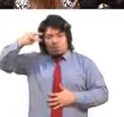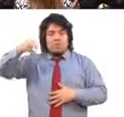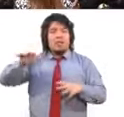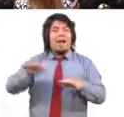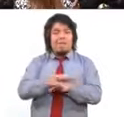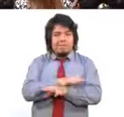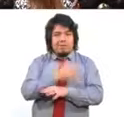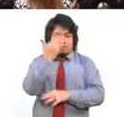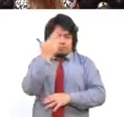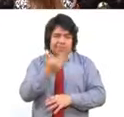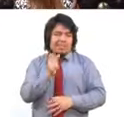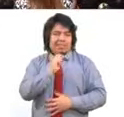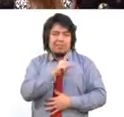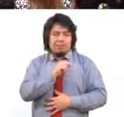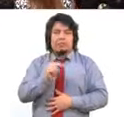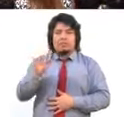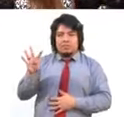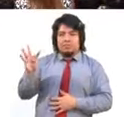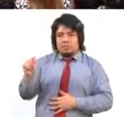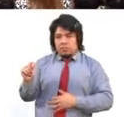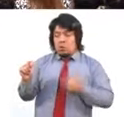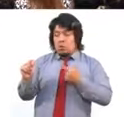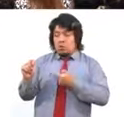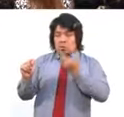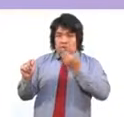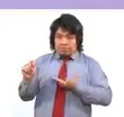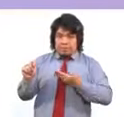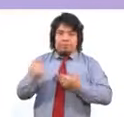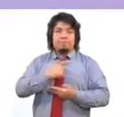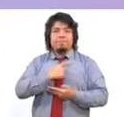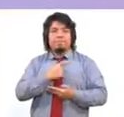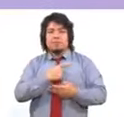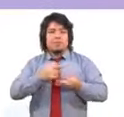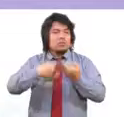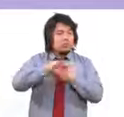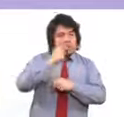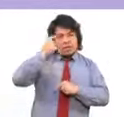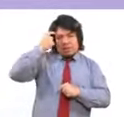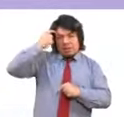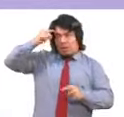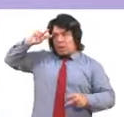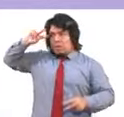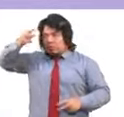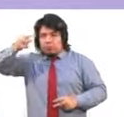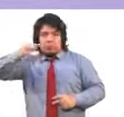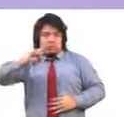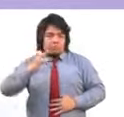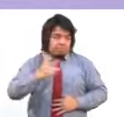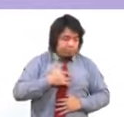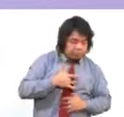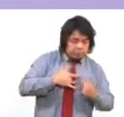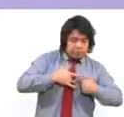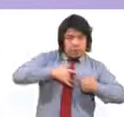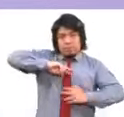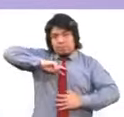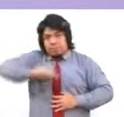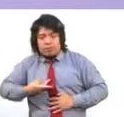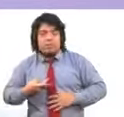la Cuarta Transformación, cambiar, hacer esta revolución de las conciencias, poner en el